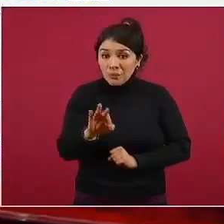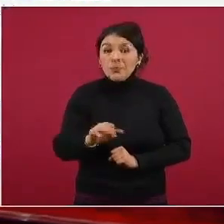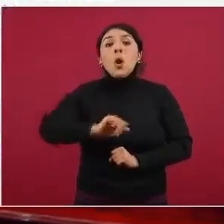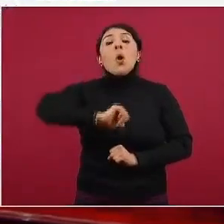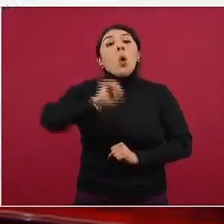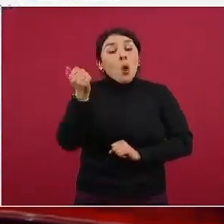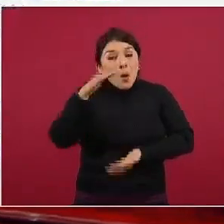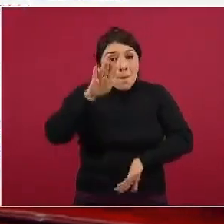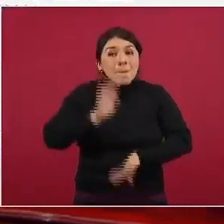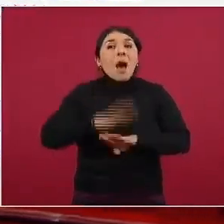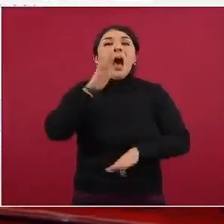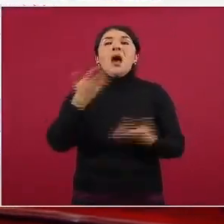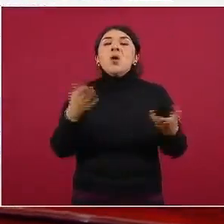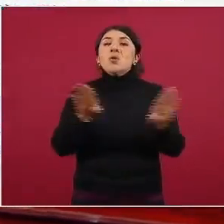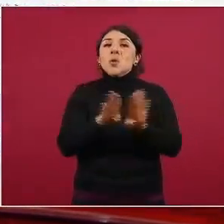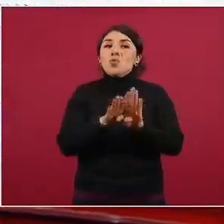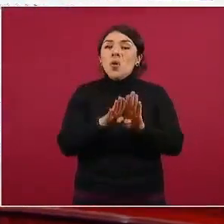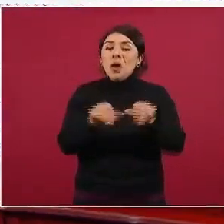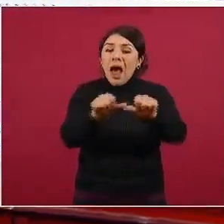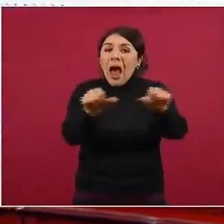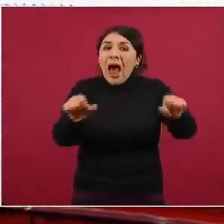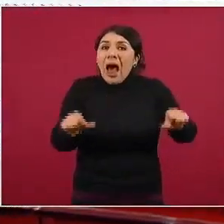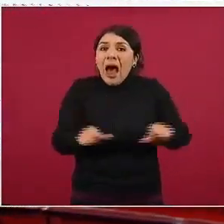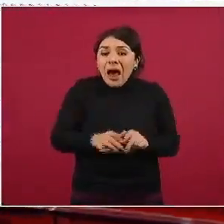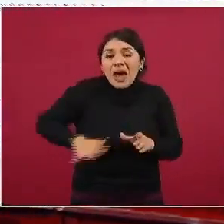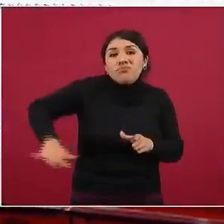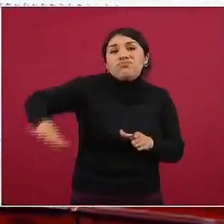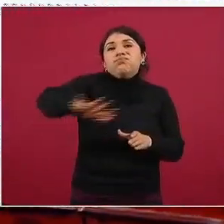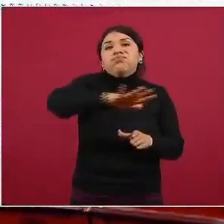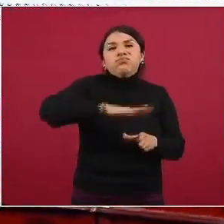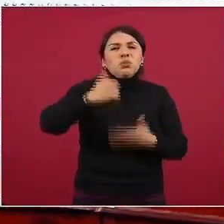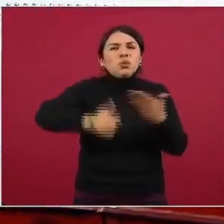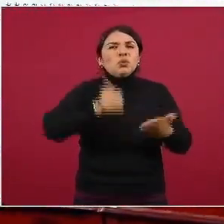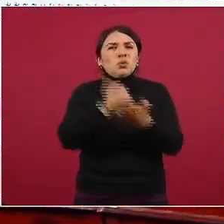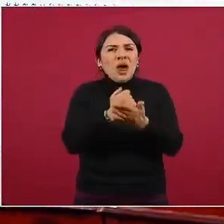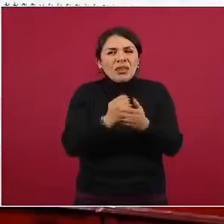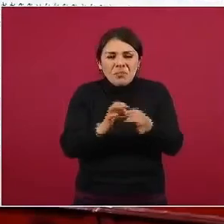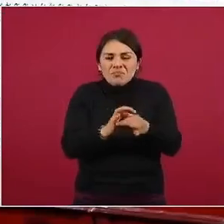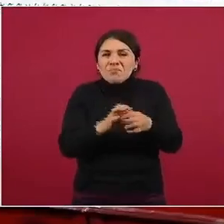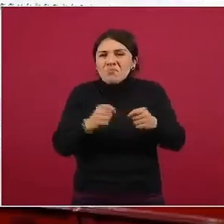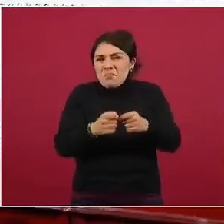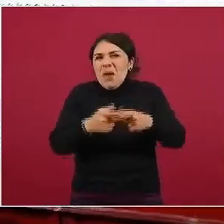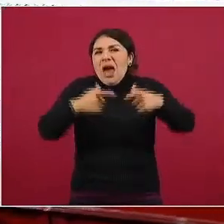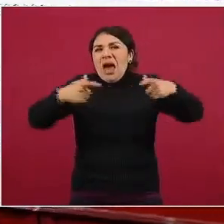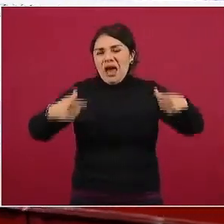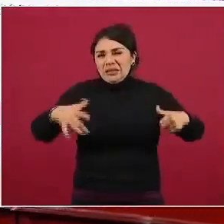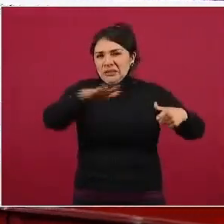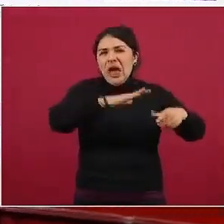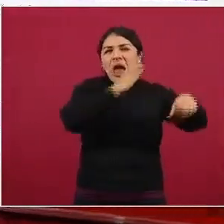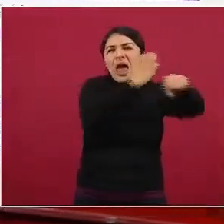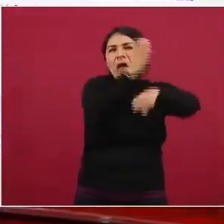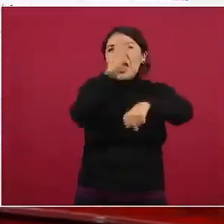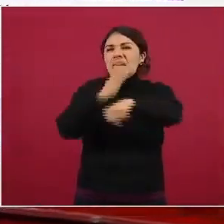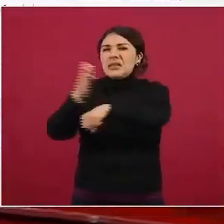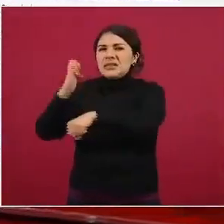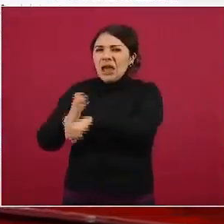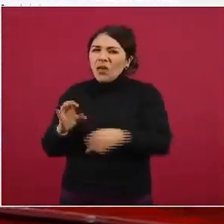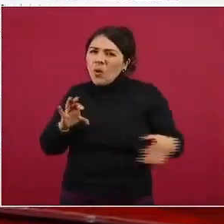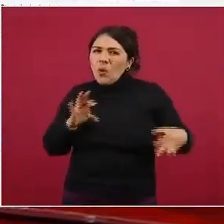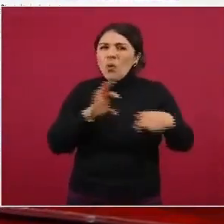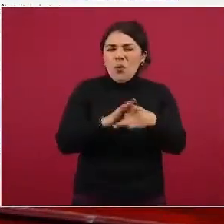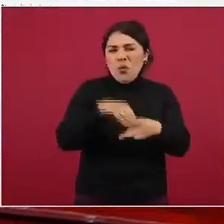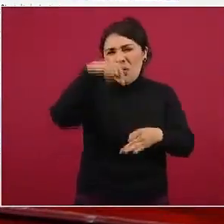más como el área casi de la megalópolis, ¿no? También vemos los estados que participan